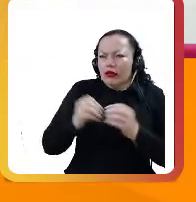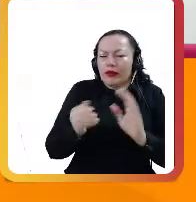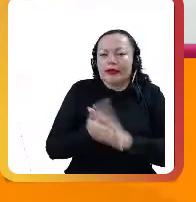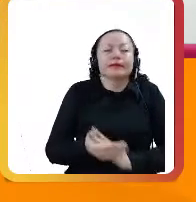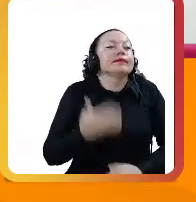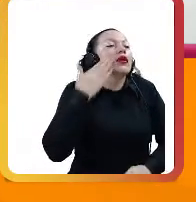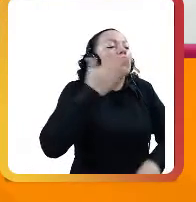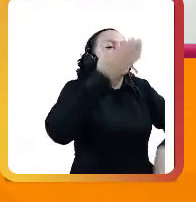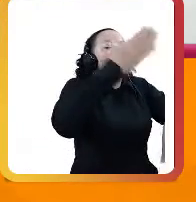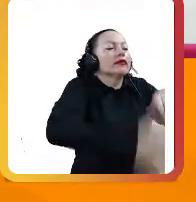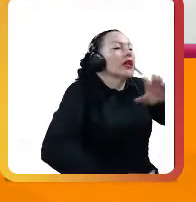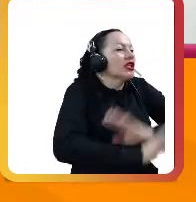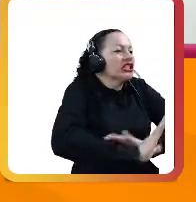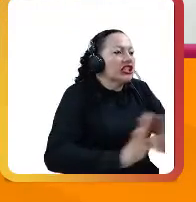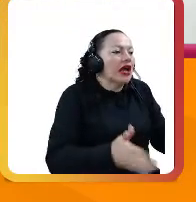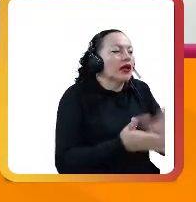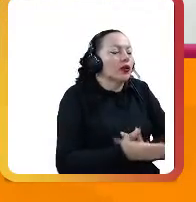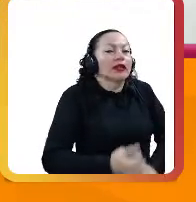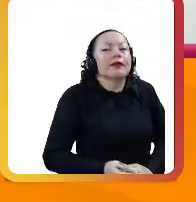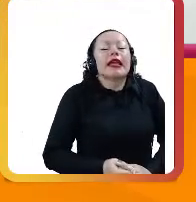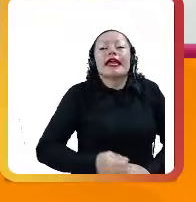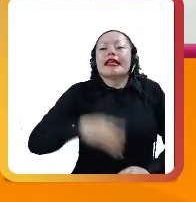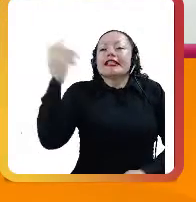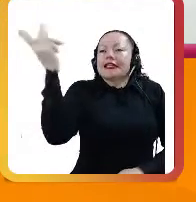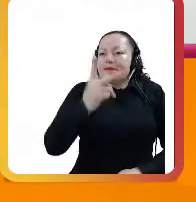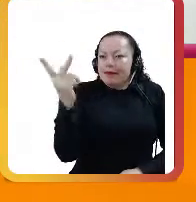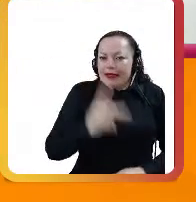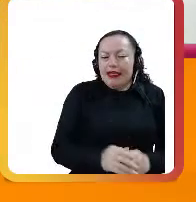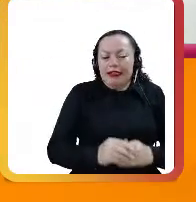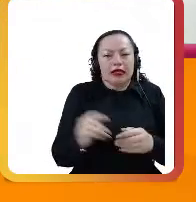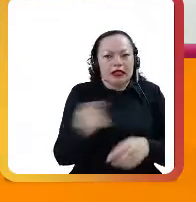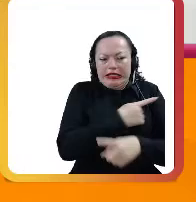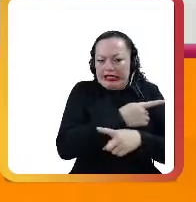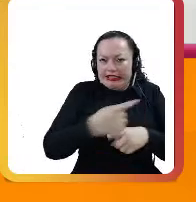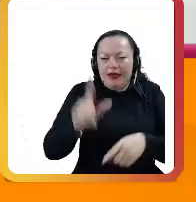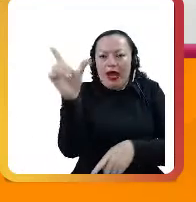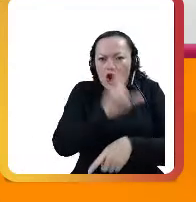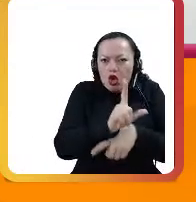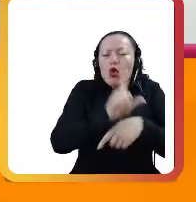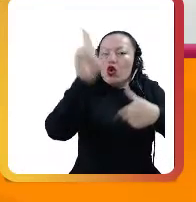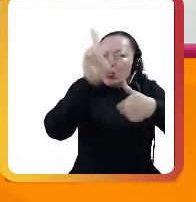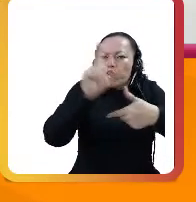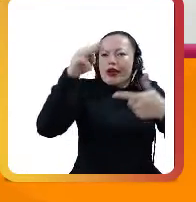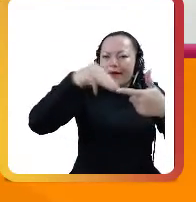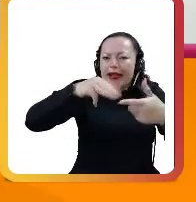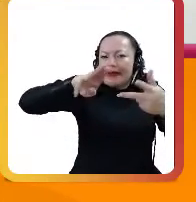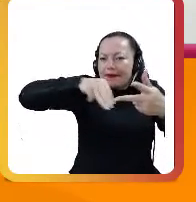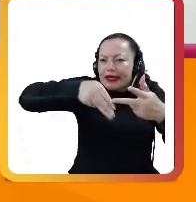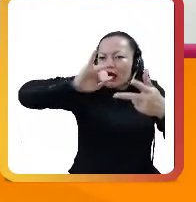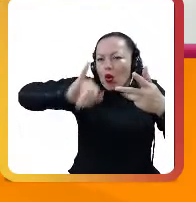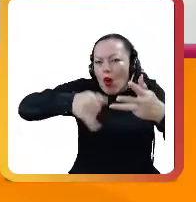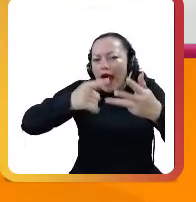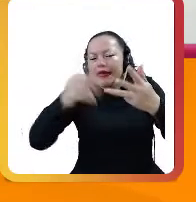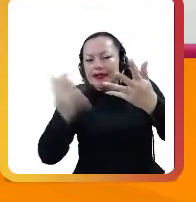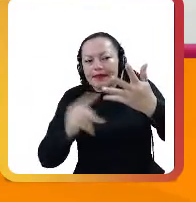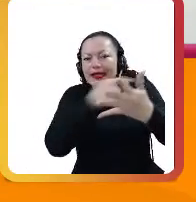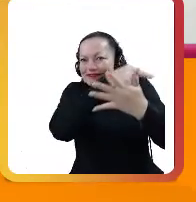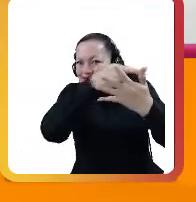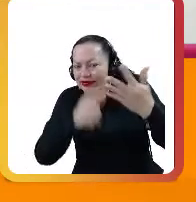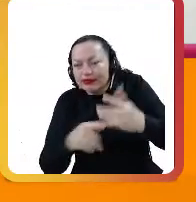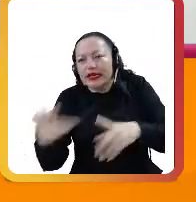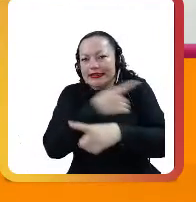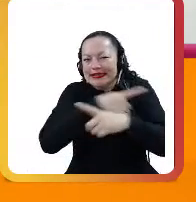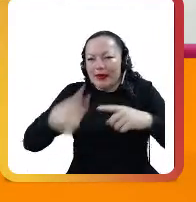el viernes, porque el viernes termina Mañaneando. Es de lunes. Toda esta semana tienen para que tomen la foto. Ah, ok. Toda la semana pueden